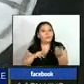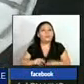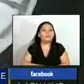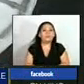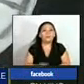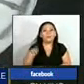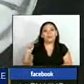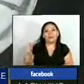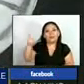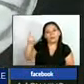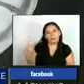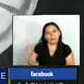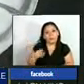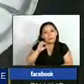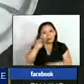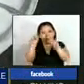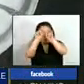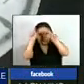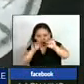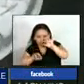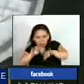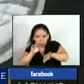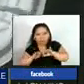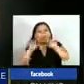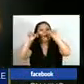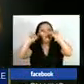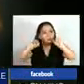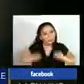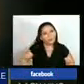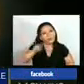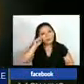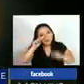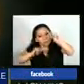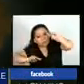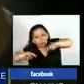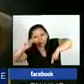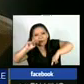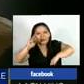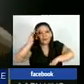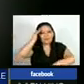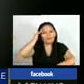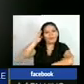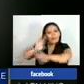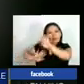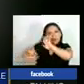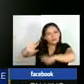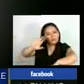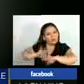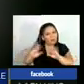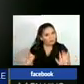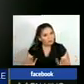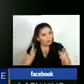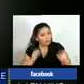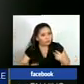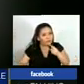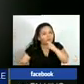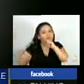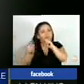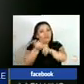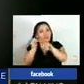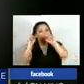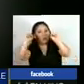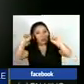Fisher dice que el programa especial hace posible un vistazo a la historia antigua. El objetivo es crear un ambiente digitalmente